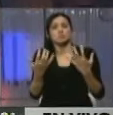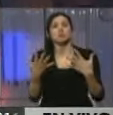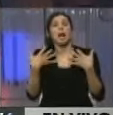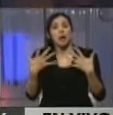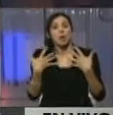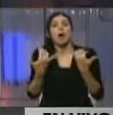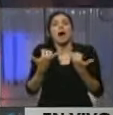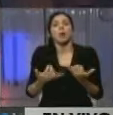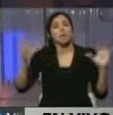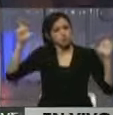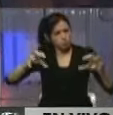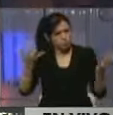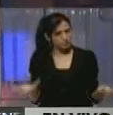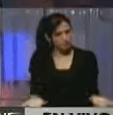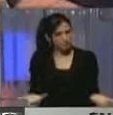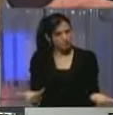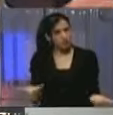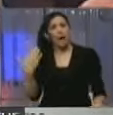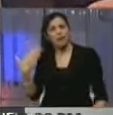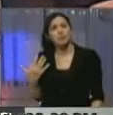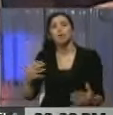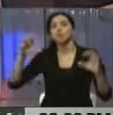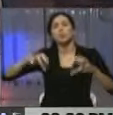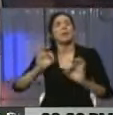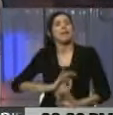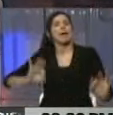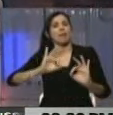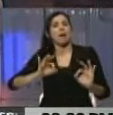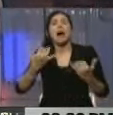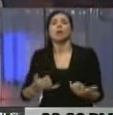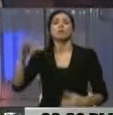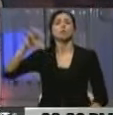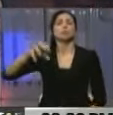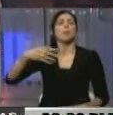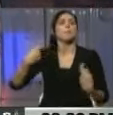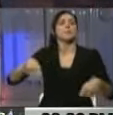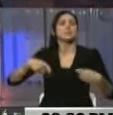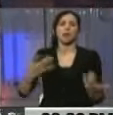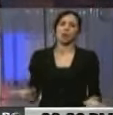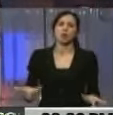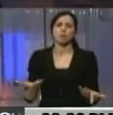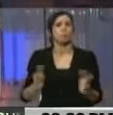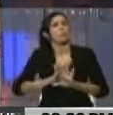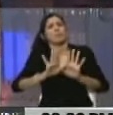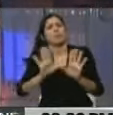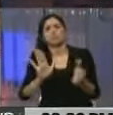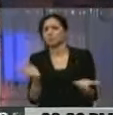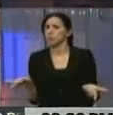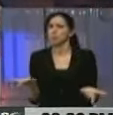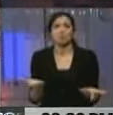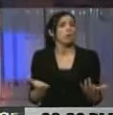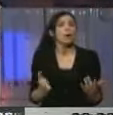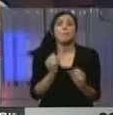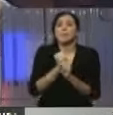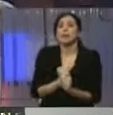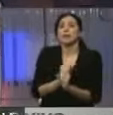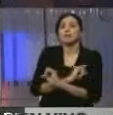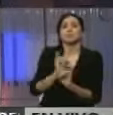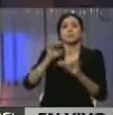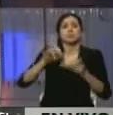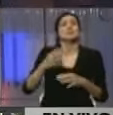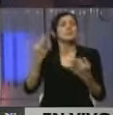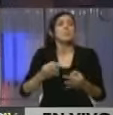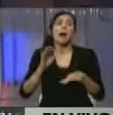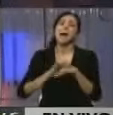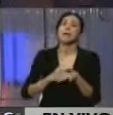agua, que viene mucha lluvia. No, no aceptemos excusas, ¿vale? Pongámonos a producir, no podemos tener excusas. Siempre hay una